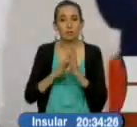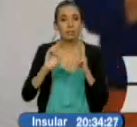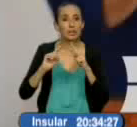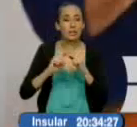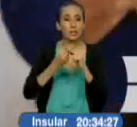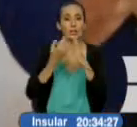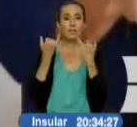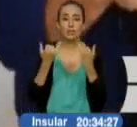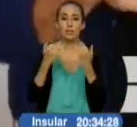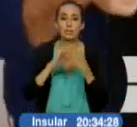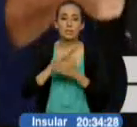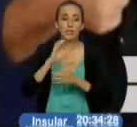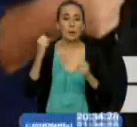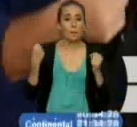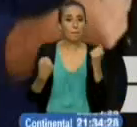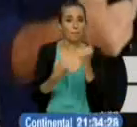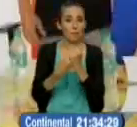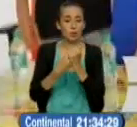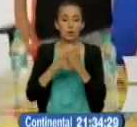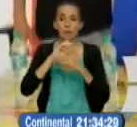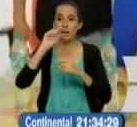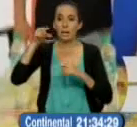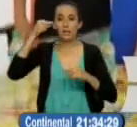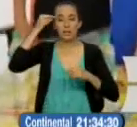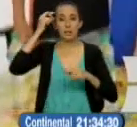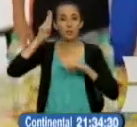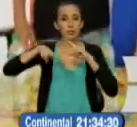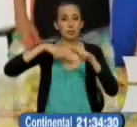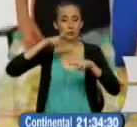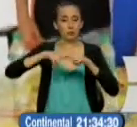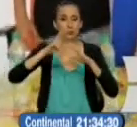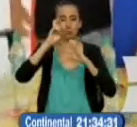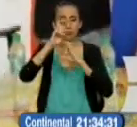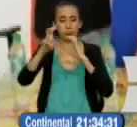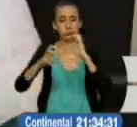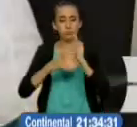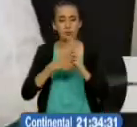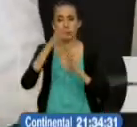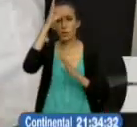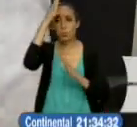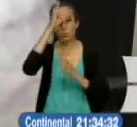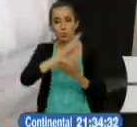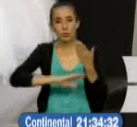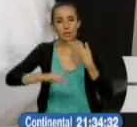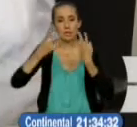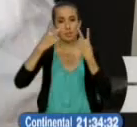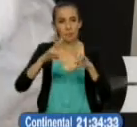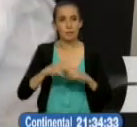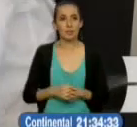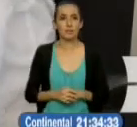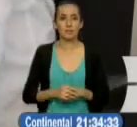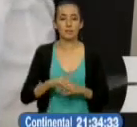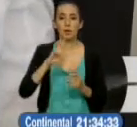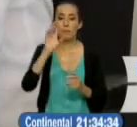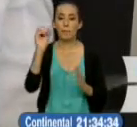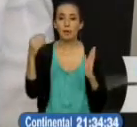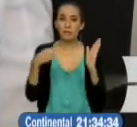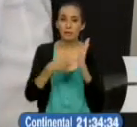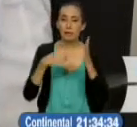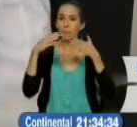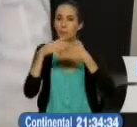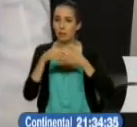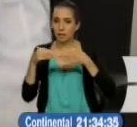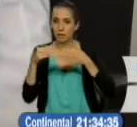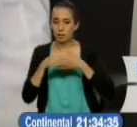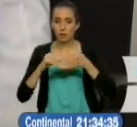es apoyada por el Gobierno Nacional a través de los Ministerios de Industrias, Turismo y Cultura. Un total de $20,000, que es el